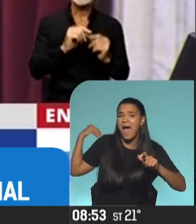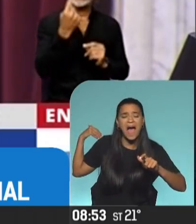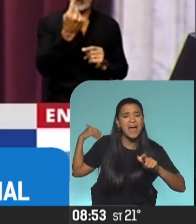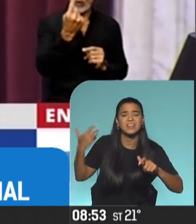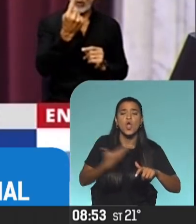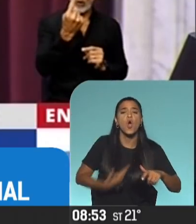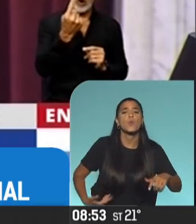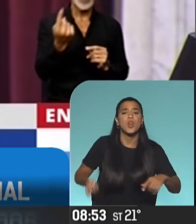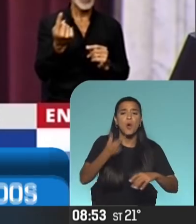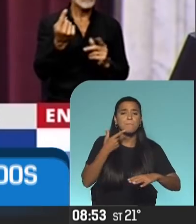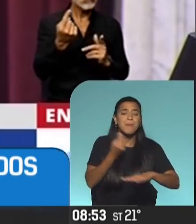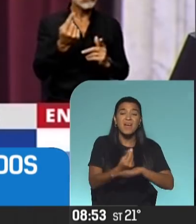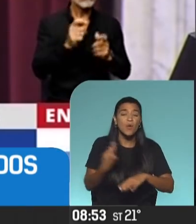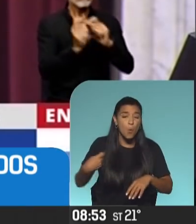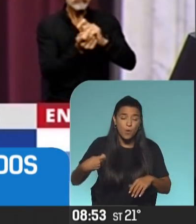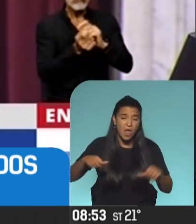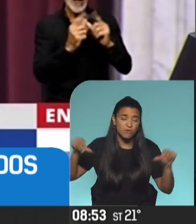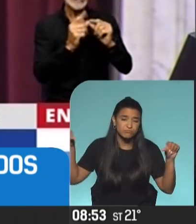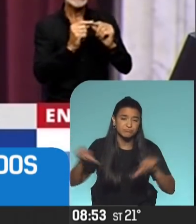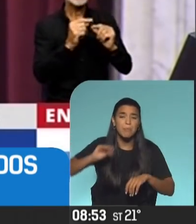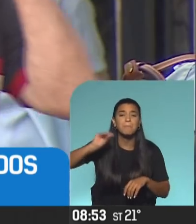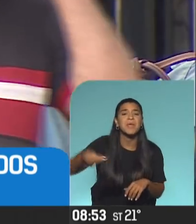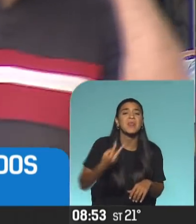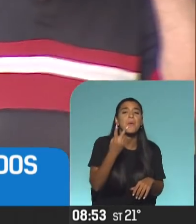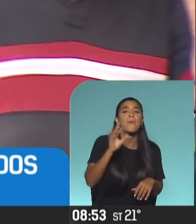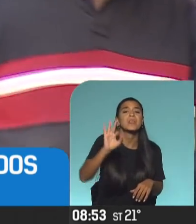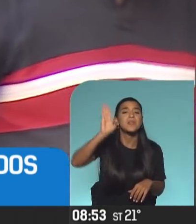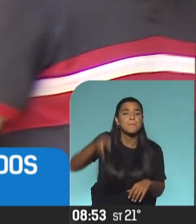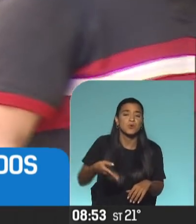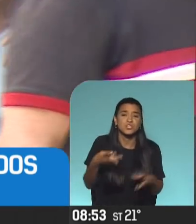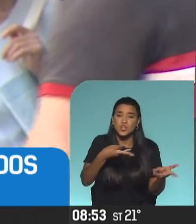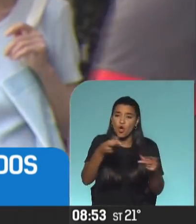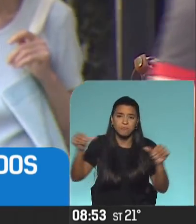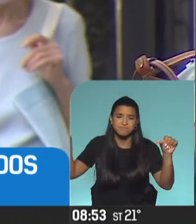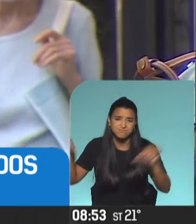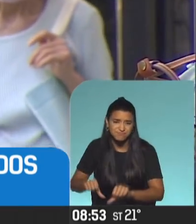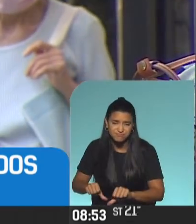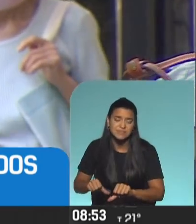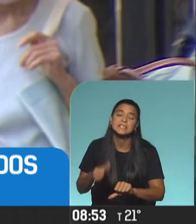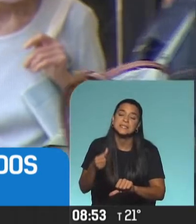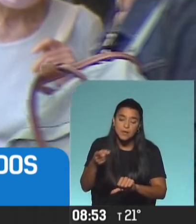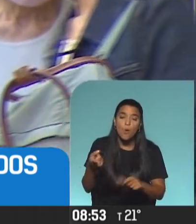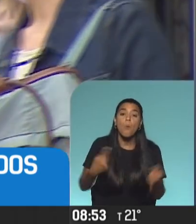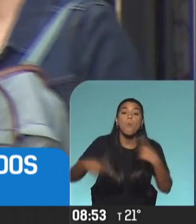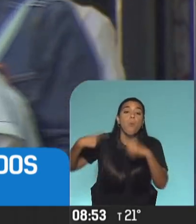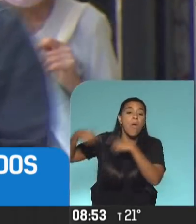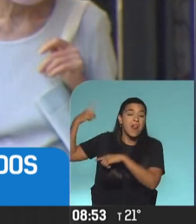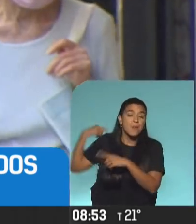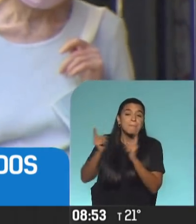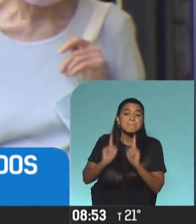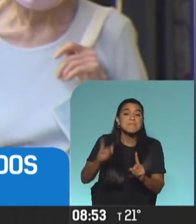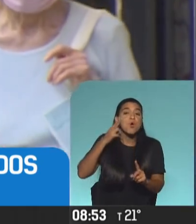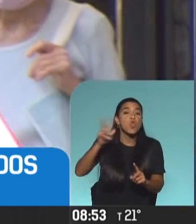el gobierno de Macri, donde los jubilados perdieron el 20% de su capacidad de compra. Y volver a la fórmula del